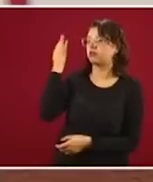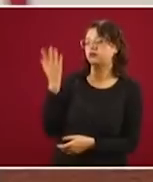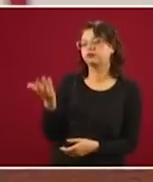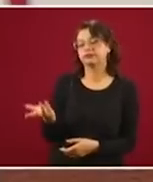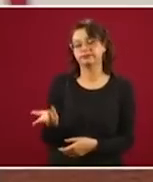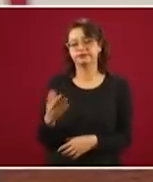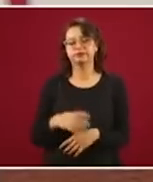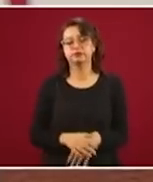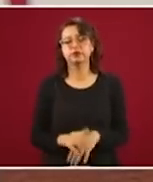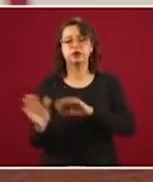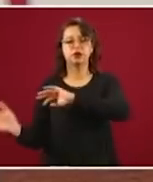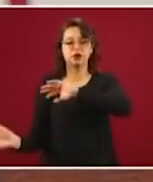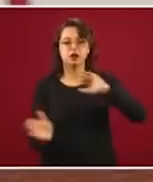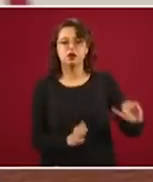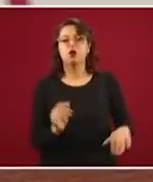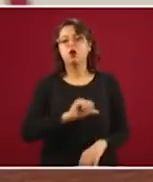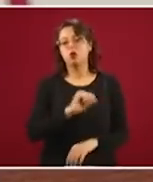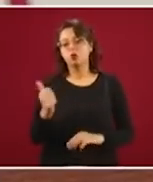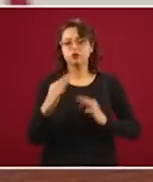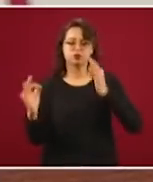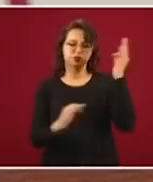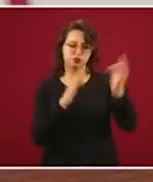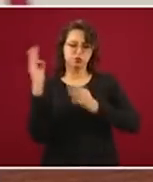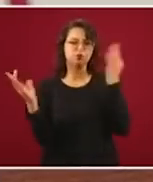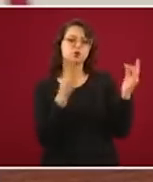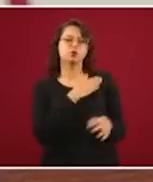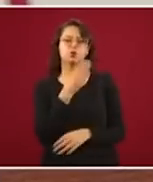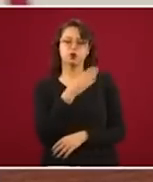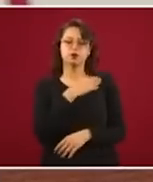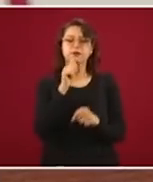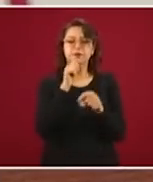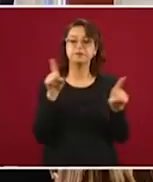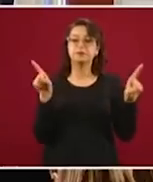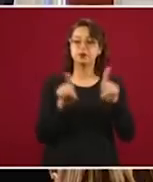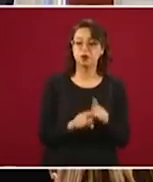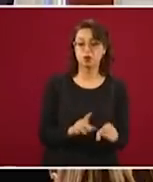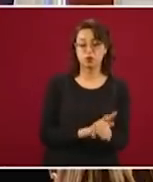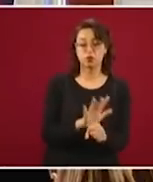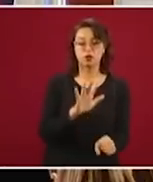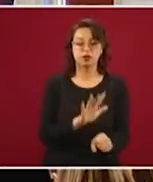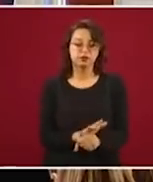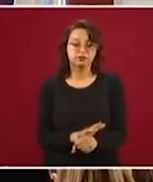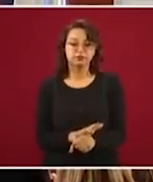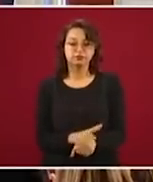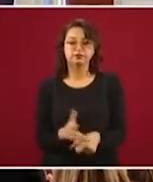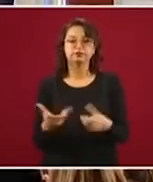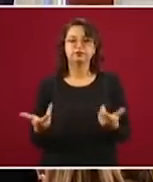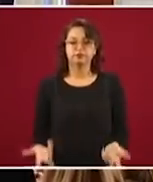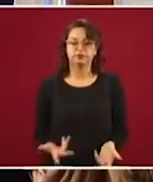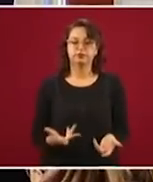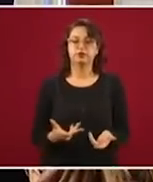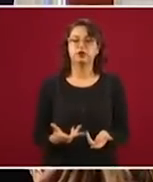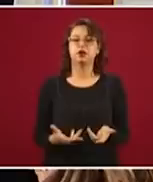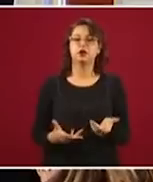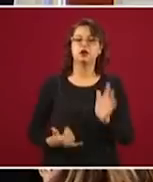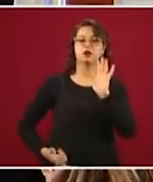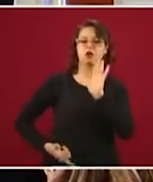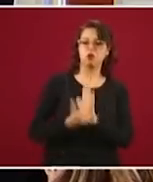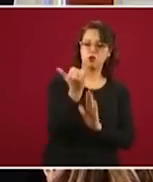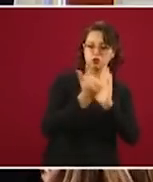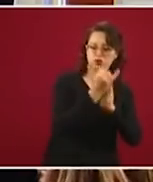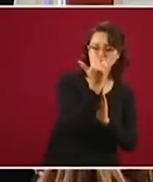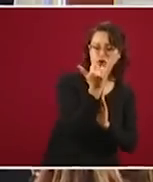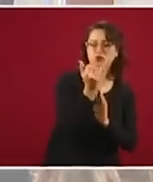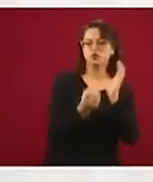Otras buenas noticias que tenemos aquí en la siguiente diapositiva es el progreso que tenemos en la construcción o remodelación